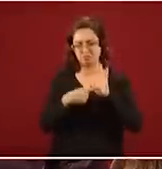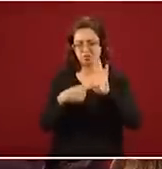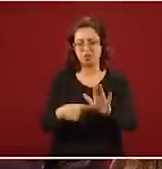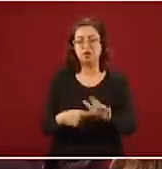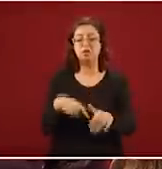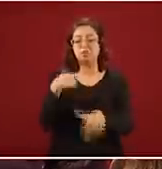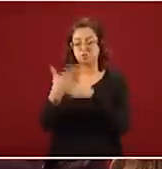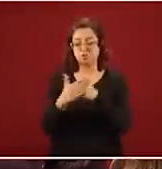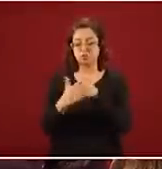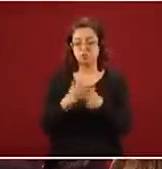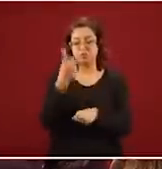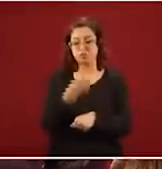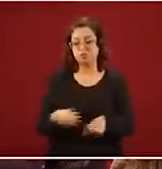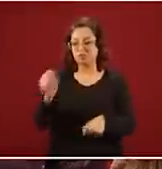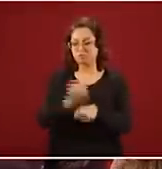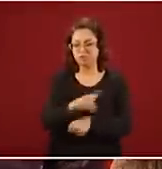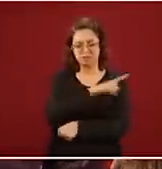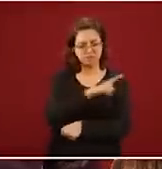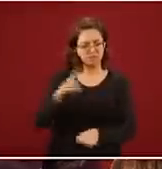compromisos.